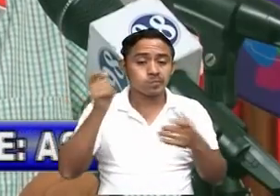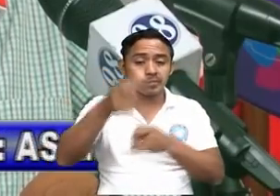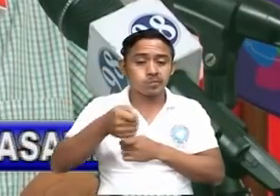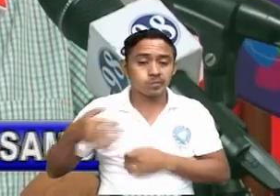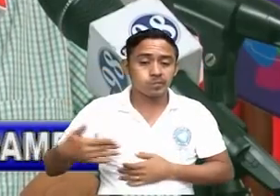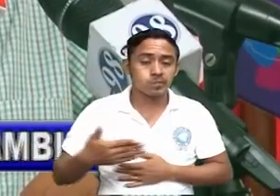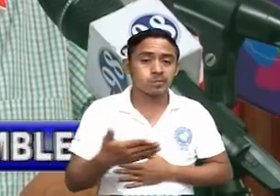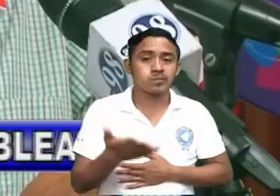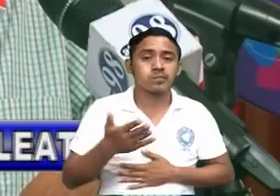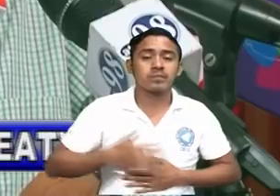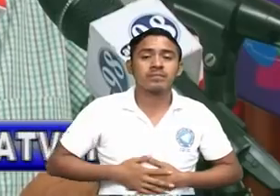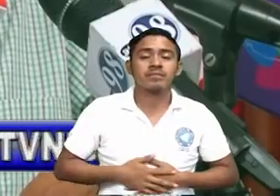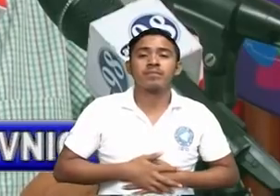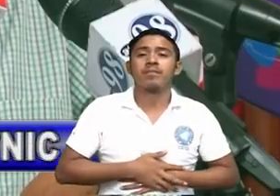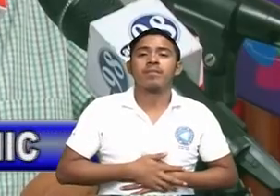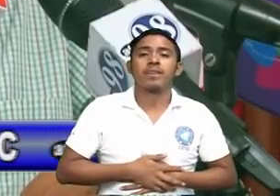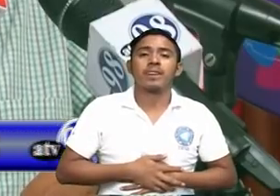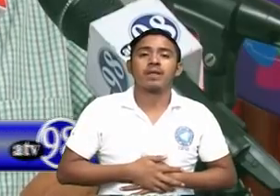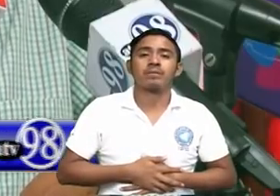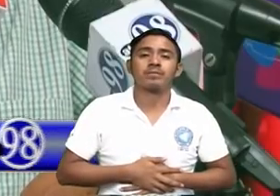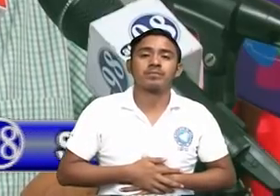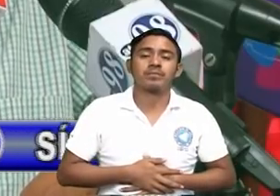De estas, ¿verdad?,